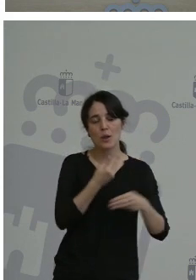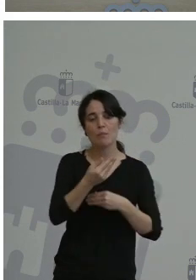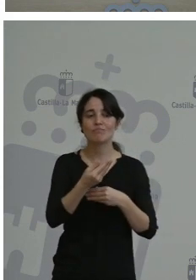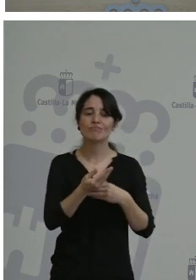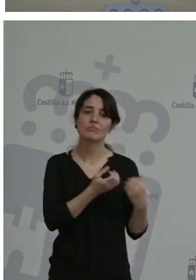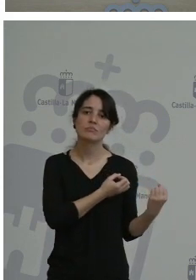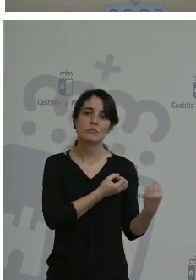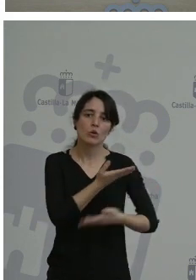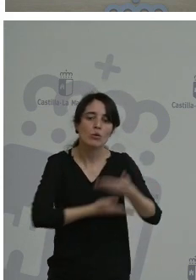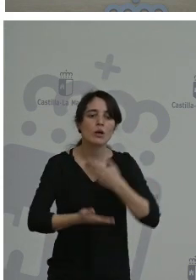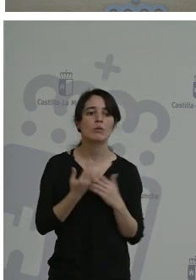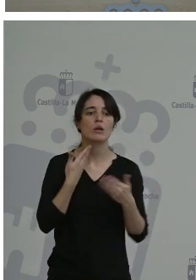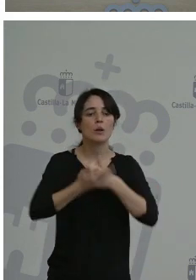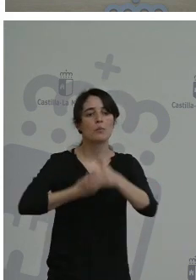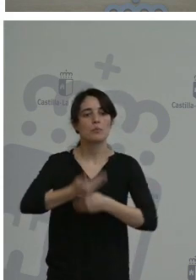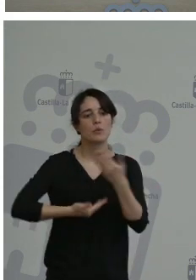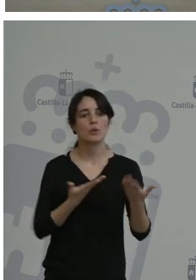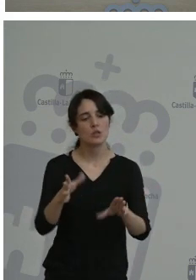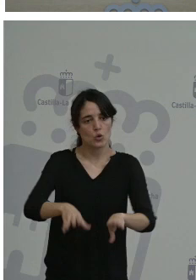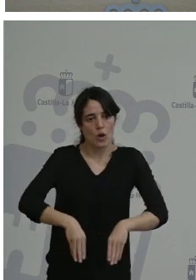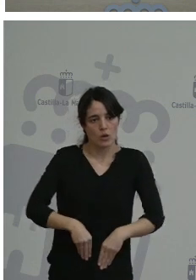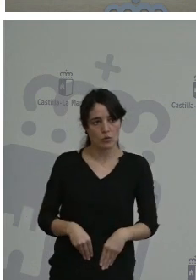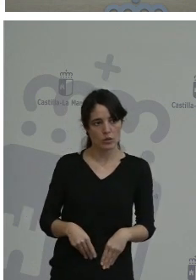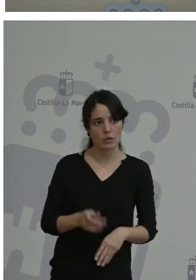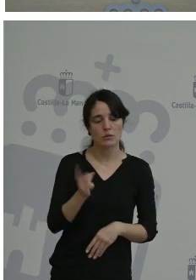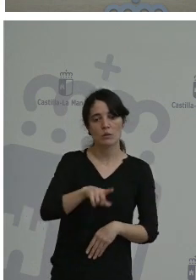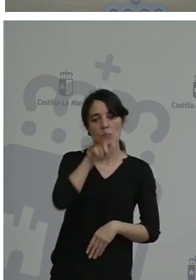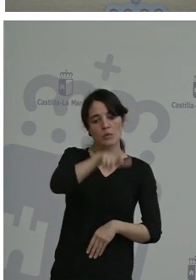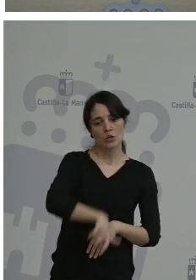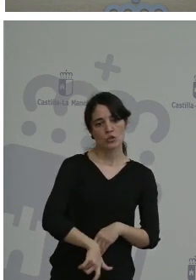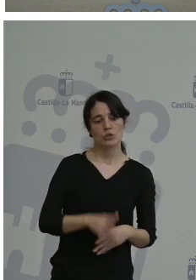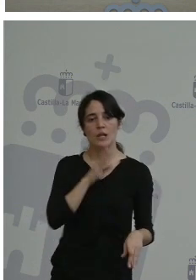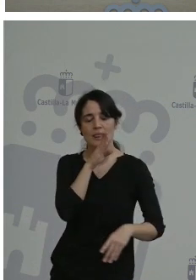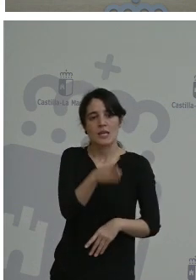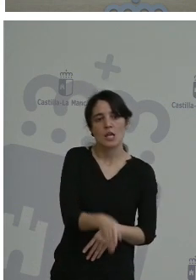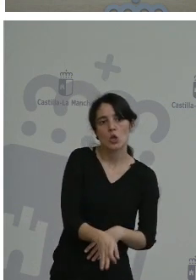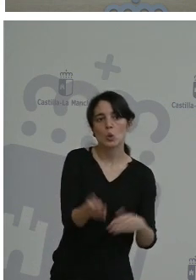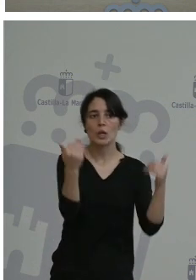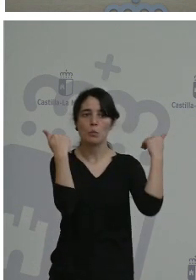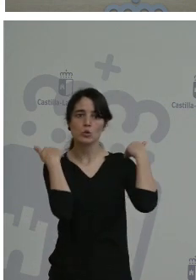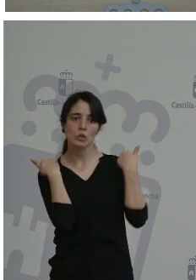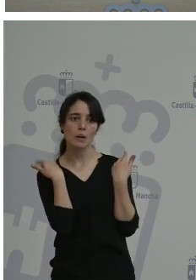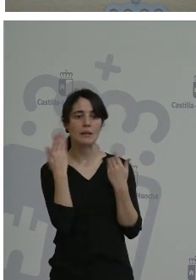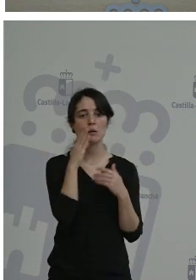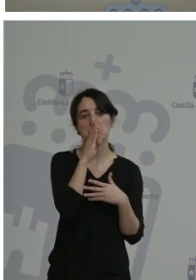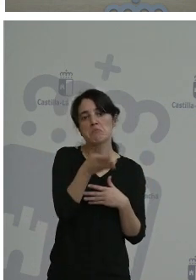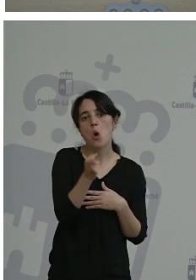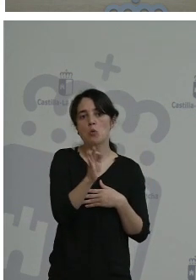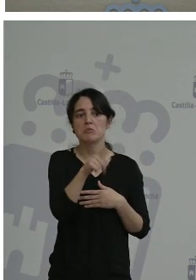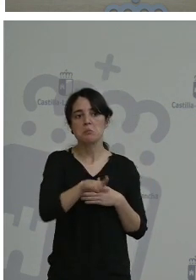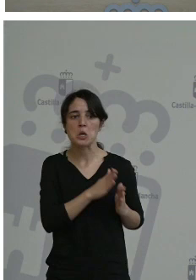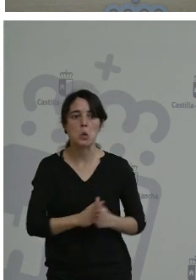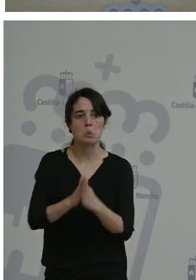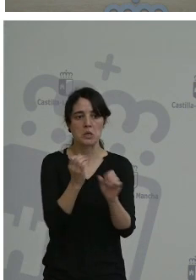constituido por el responsable, de personal, por su responsable directo y otros compañeros de trabajo. Estas experiencias se han puesto